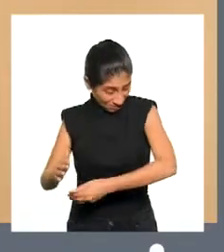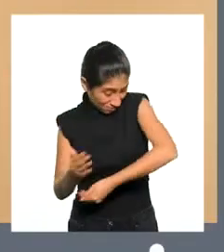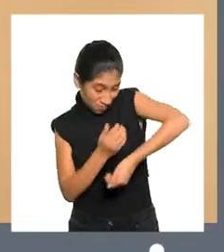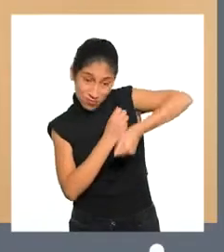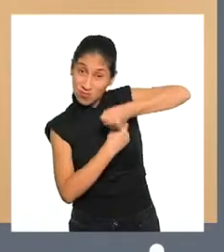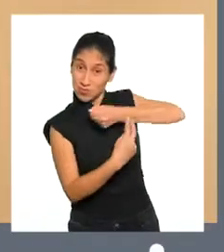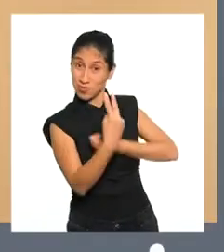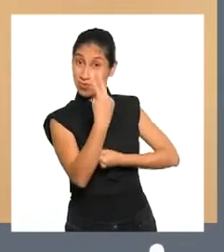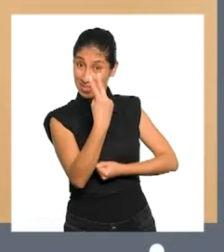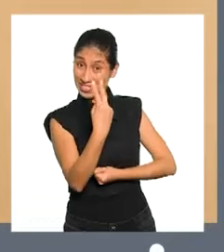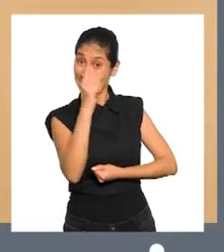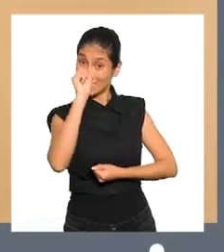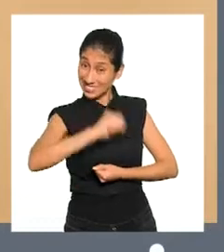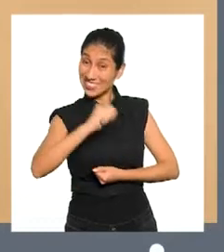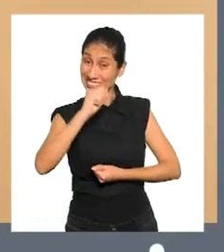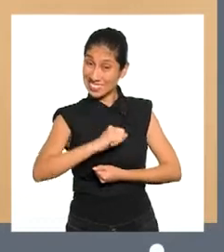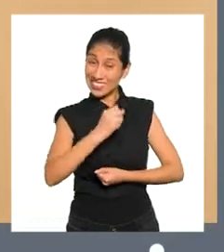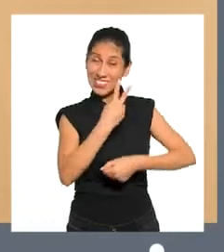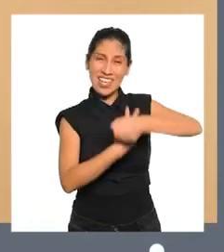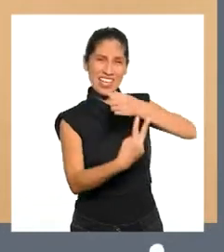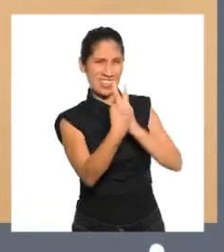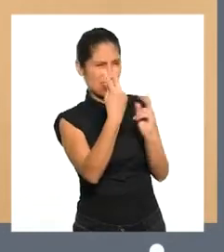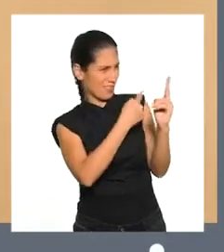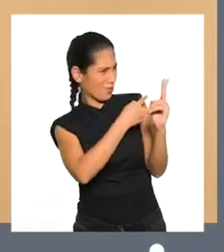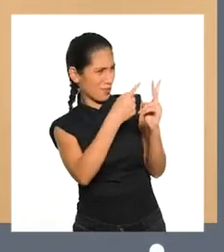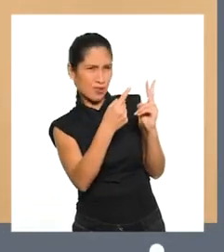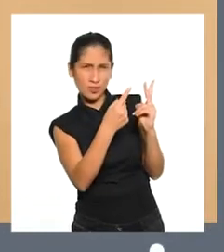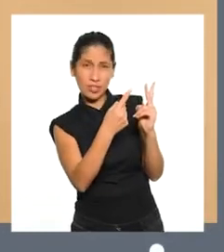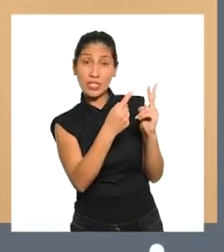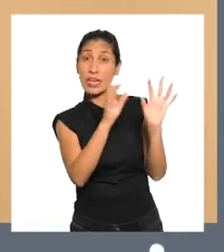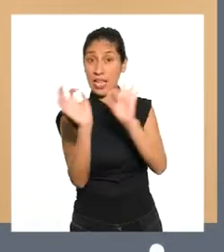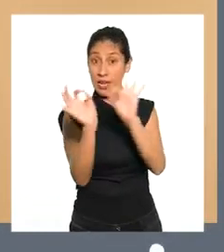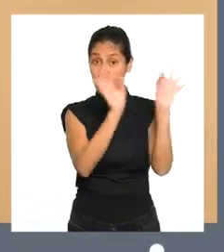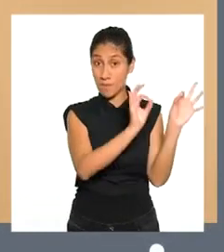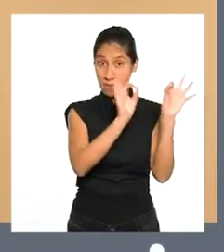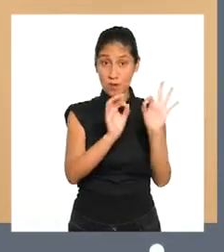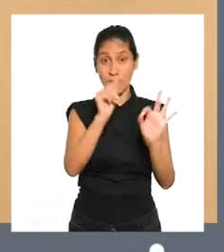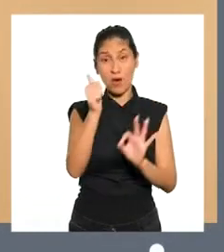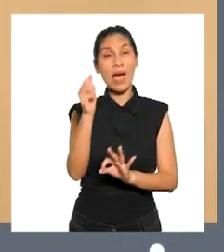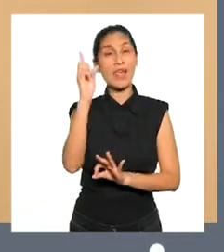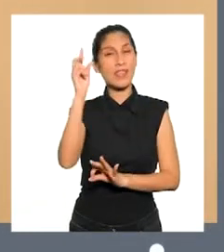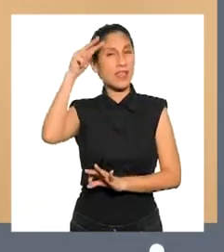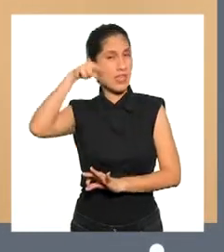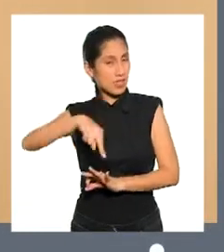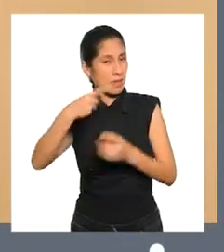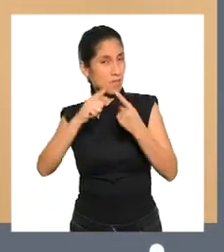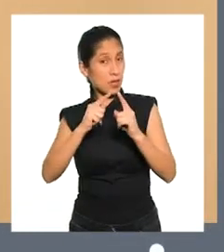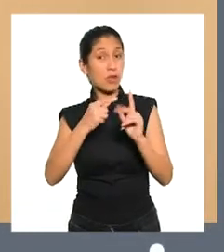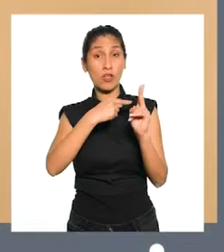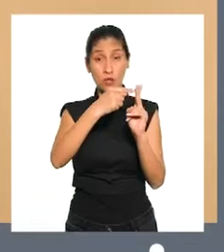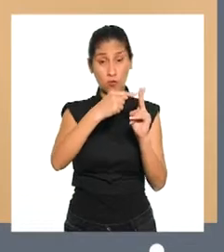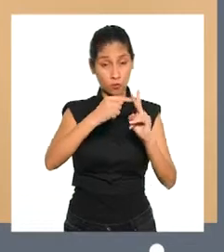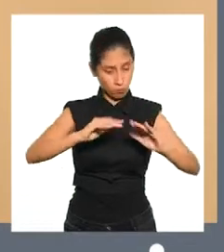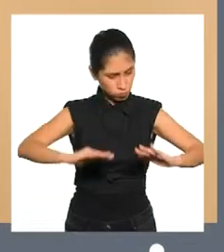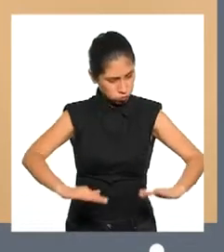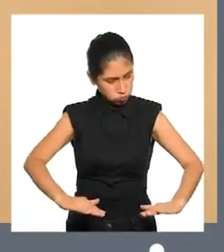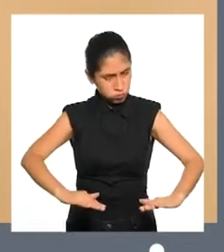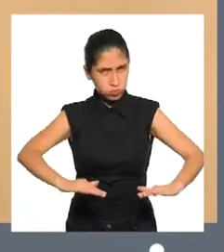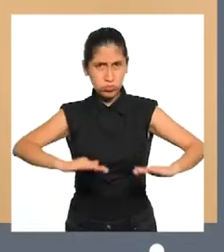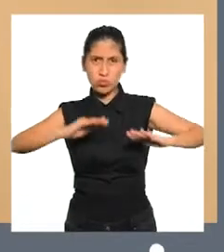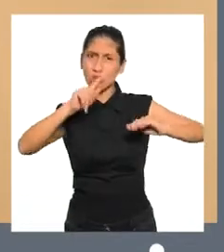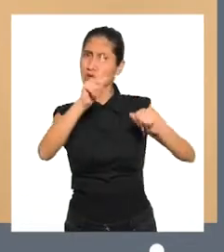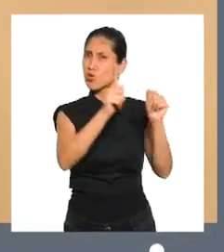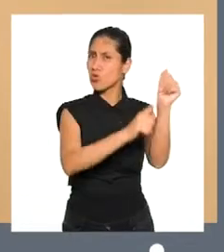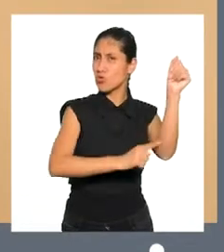es, las sobrinas de Brigitte tienen el mismo código de ADN, pero conforme desarrollen sus hábitos y experiencias de